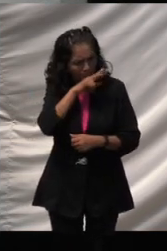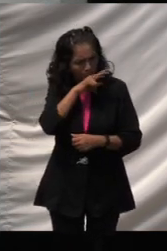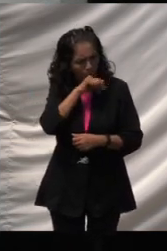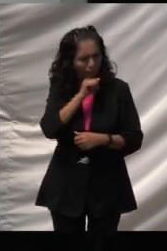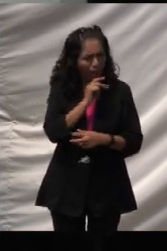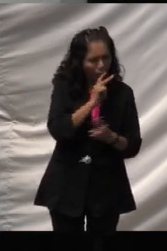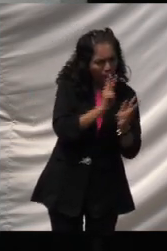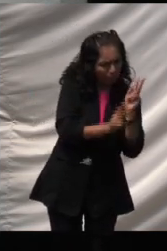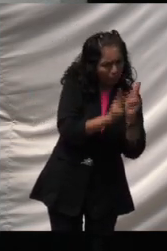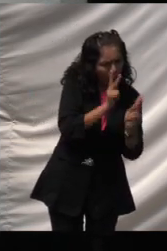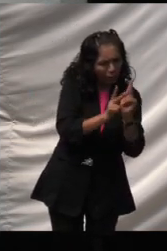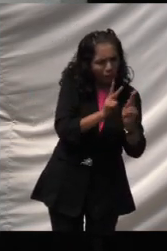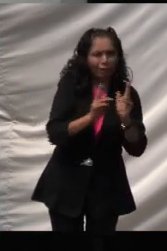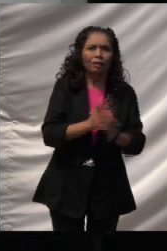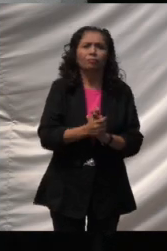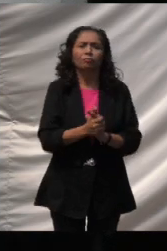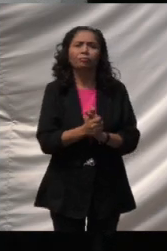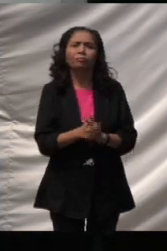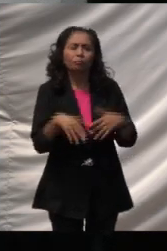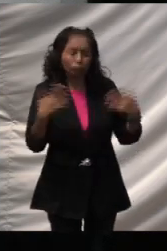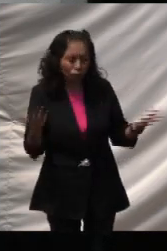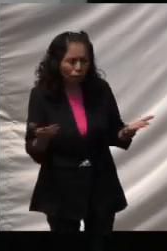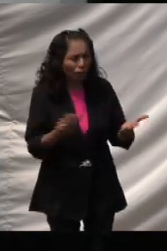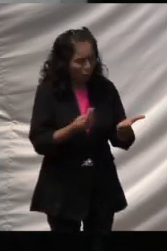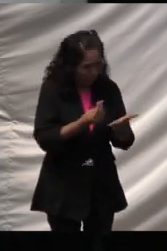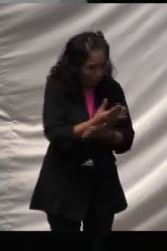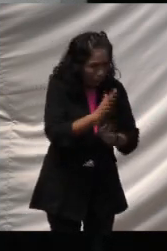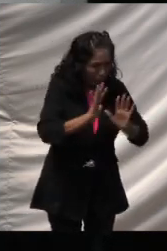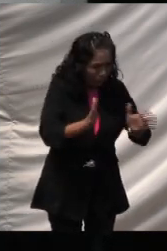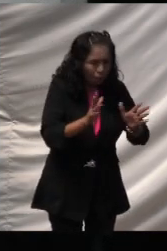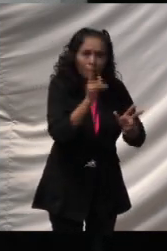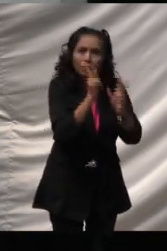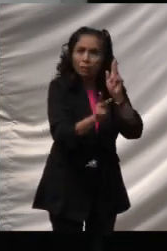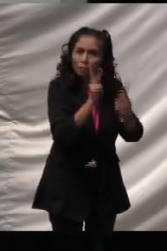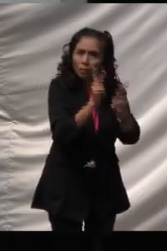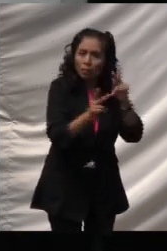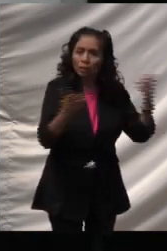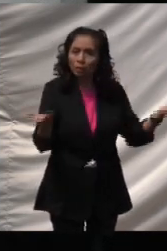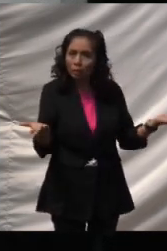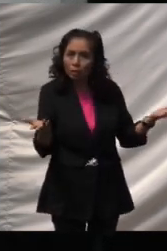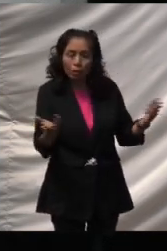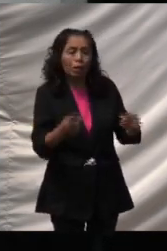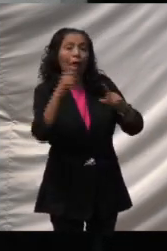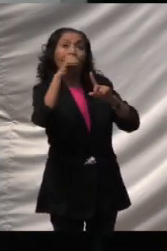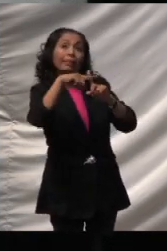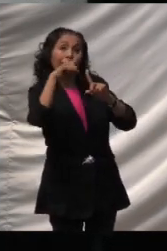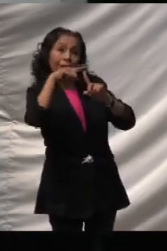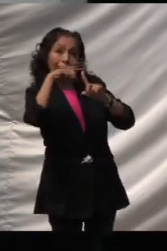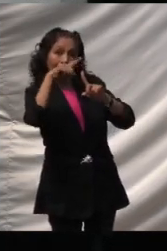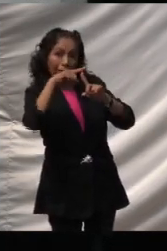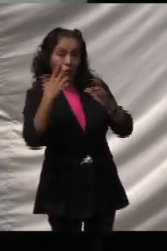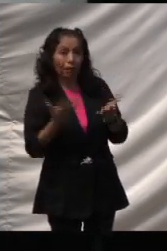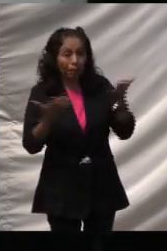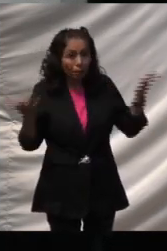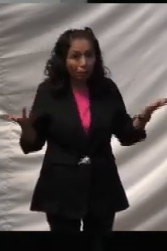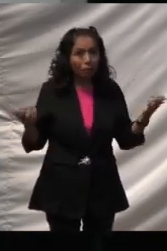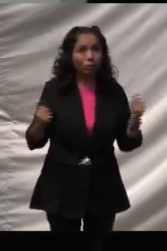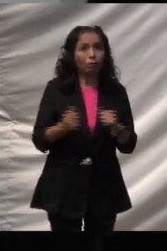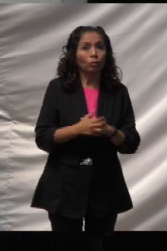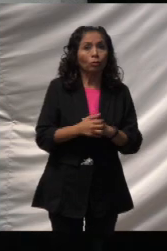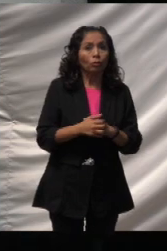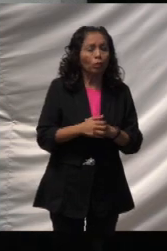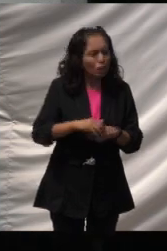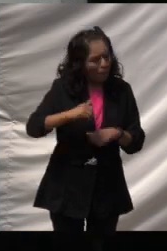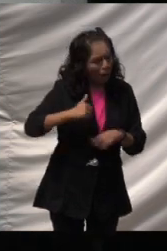decide platicar con ella en la salida. En la salida, comienzan a platicar sobre la tarea que les dejó su profesora Melanie